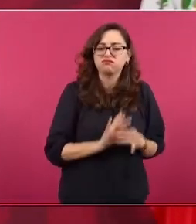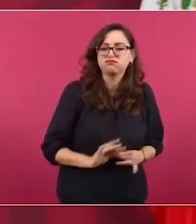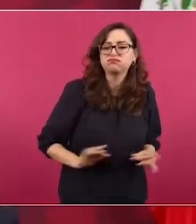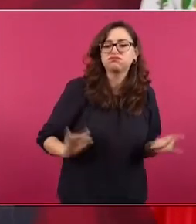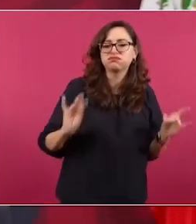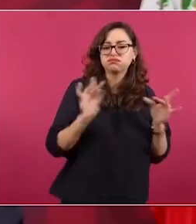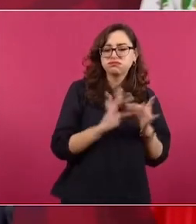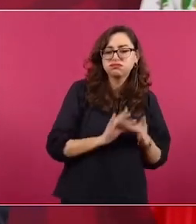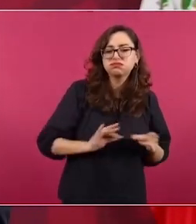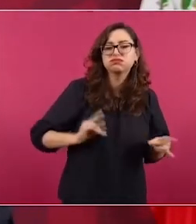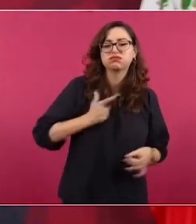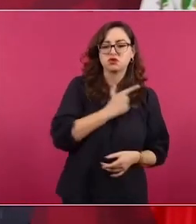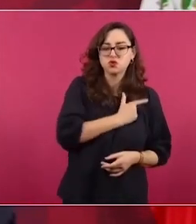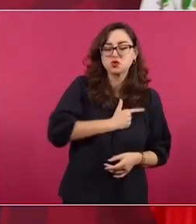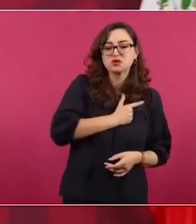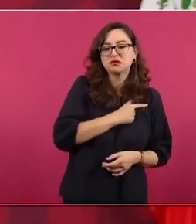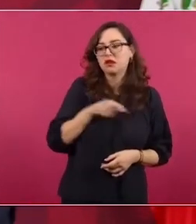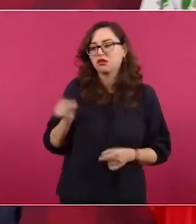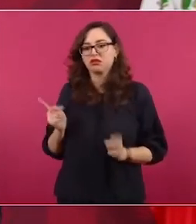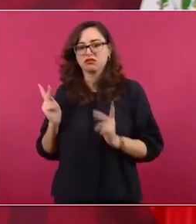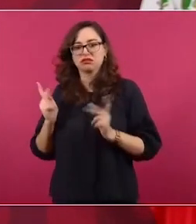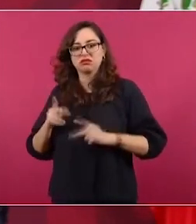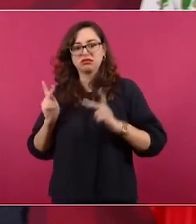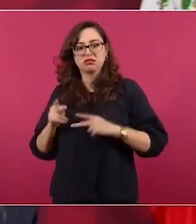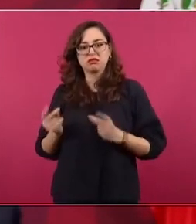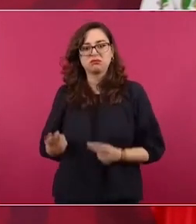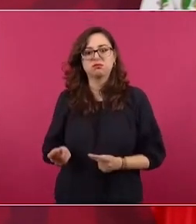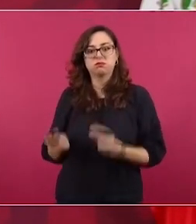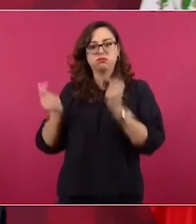pero lo que tiene más éxito